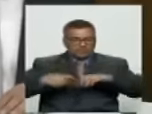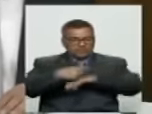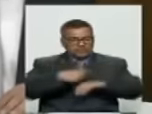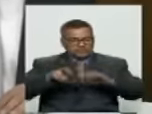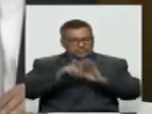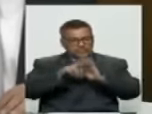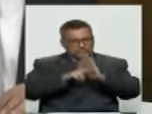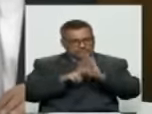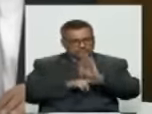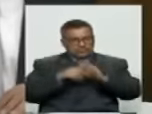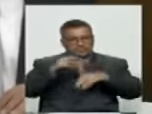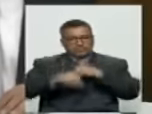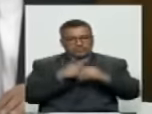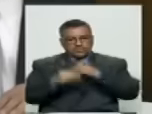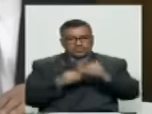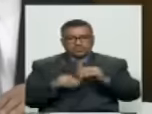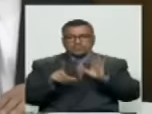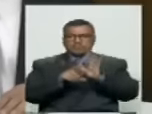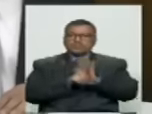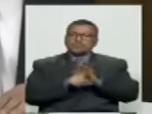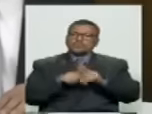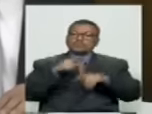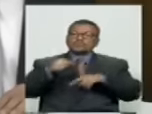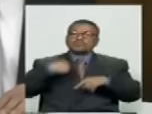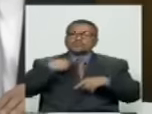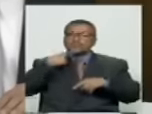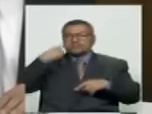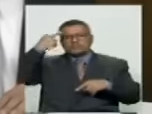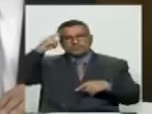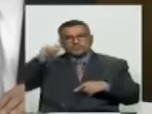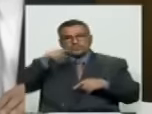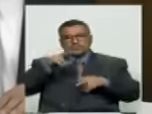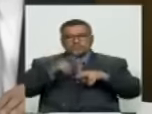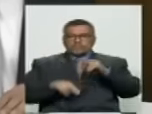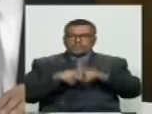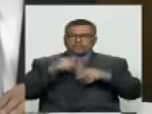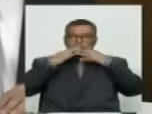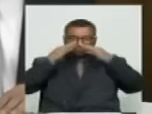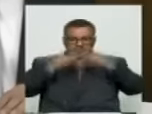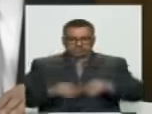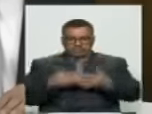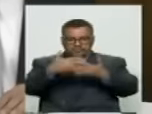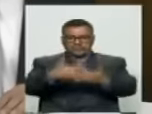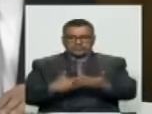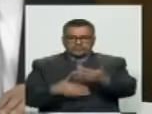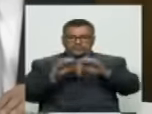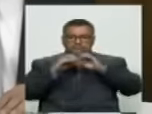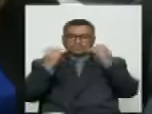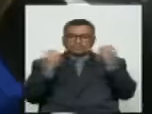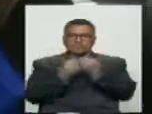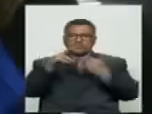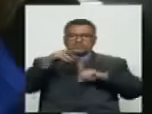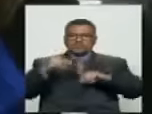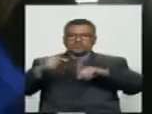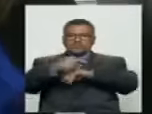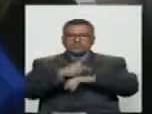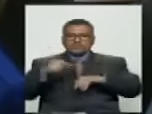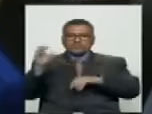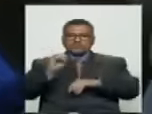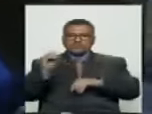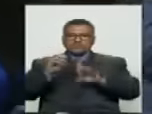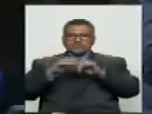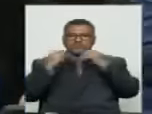de los requisitos establecidos en la ley y, de ser el caso, formalizará el registro de la organización no gubernamental